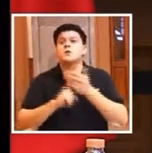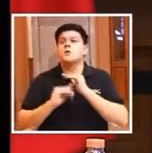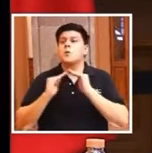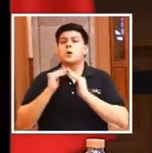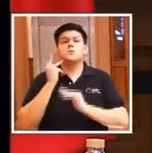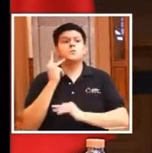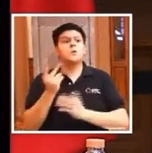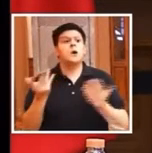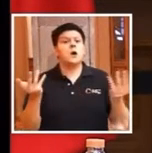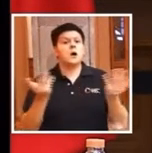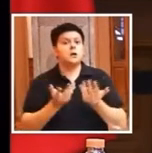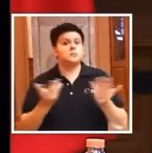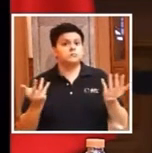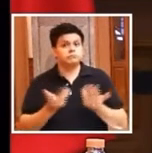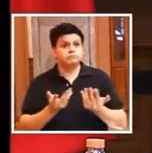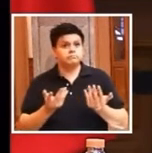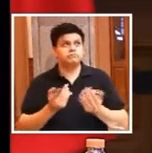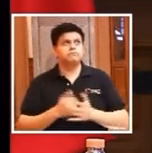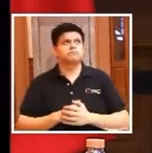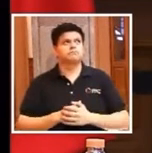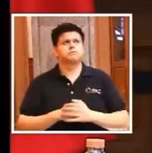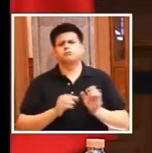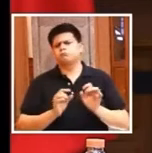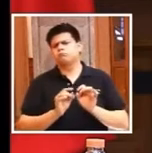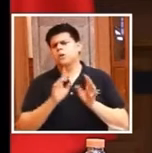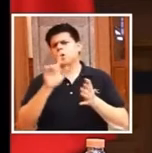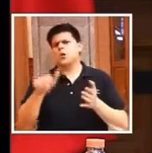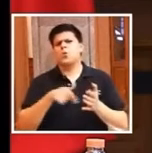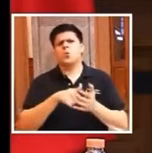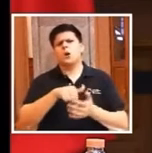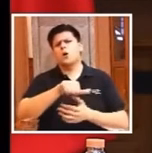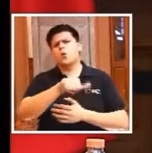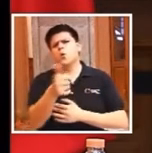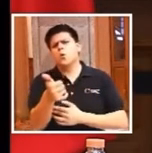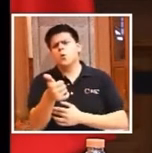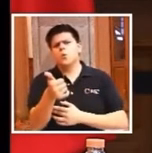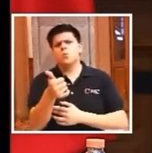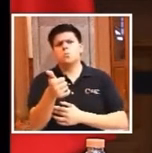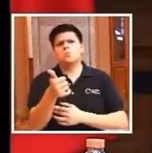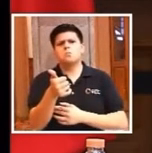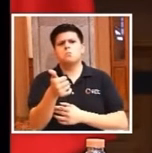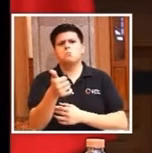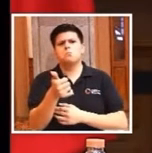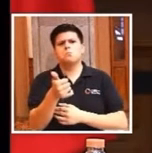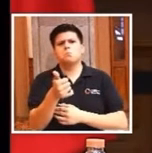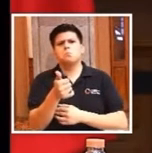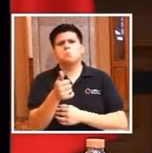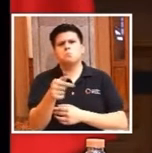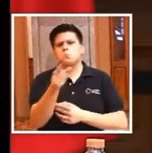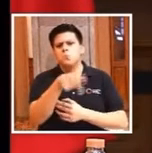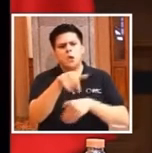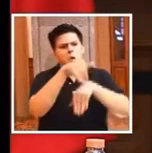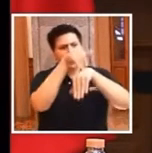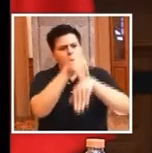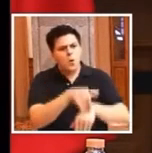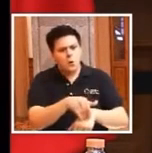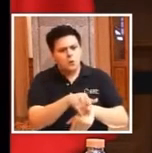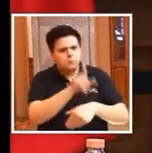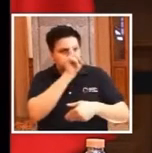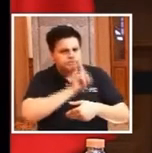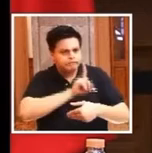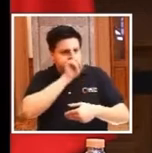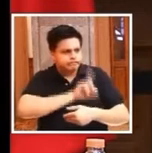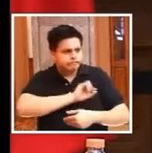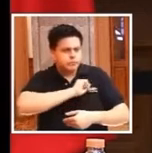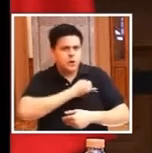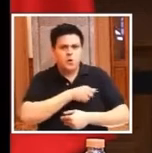casas, en algún otro sitio, y no siguen las recomendaciones de